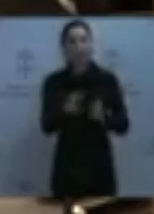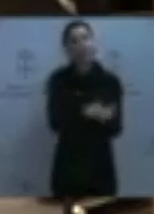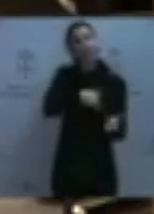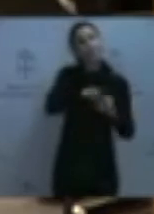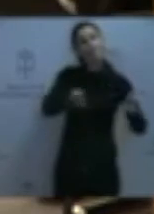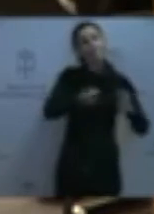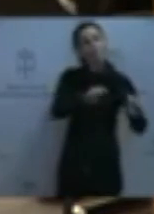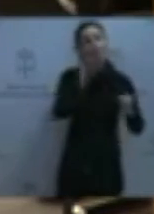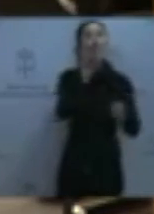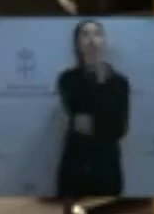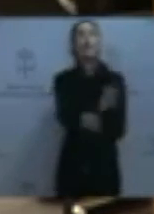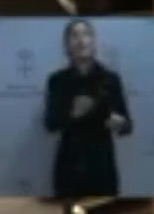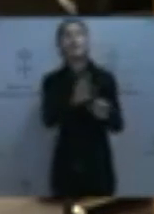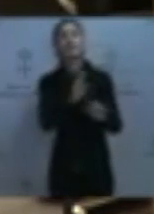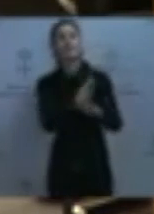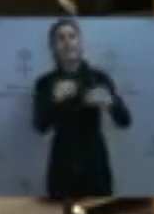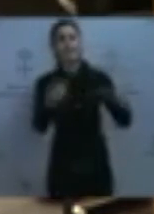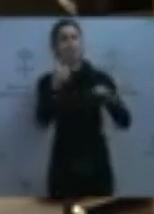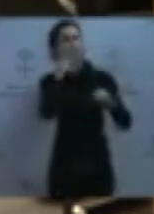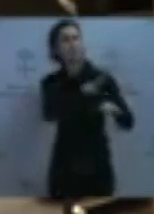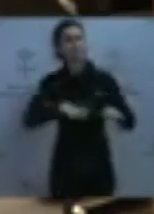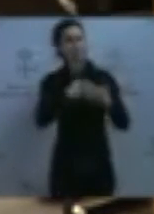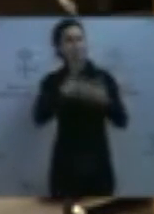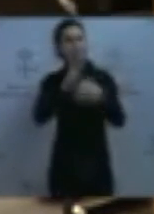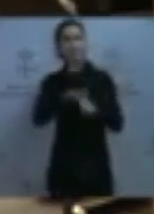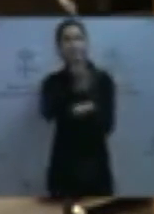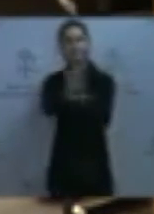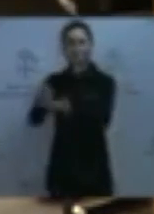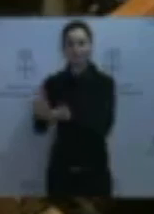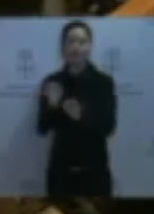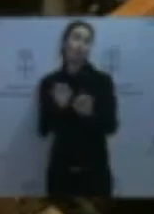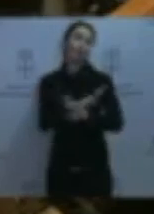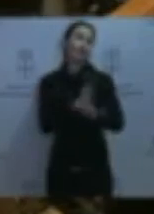esperando a que en un pleno se combata la interinidad y no se les pida ningún chantaje. Muchas gracias.